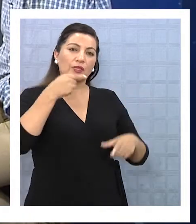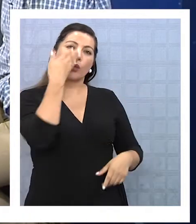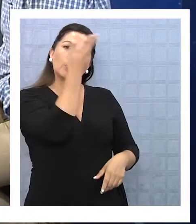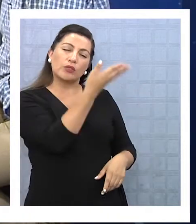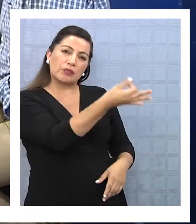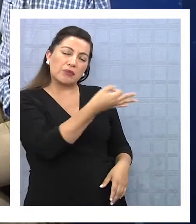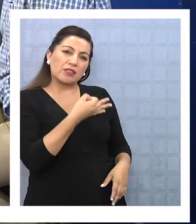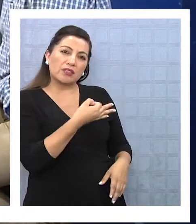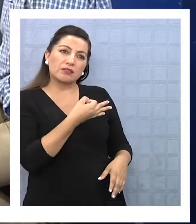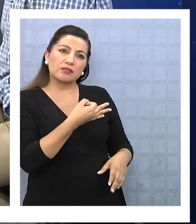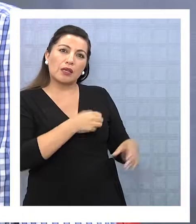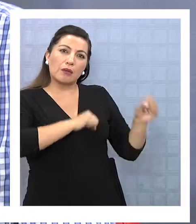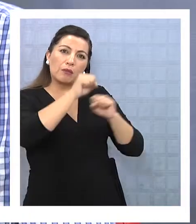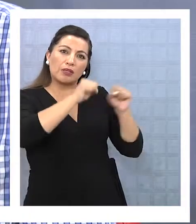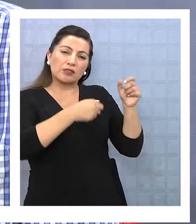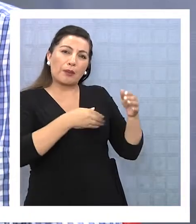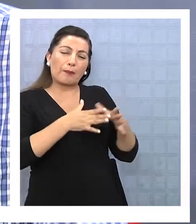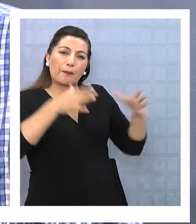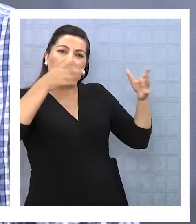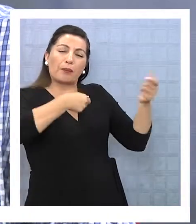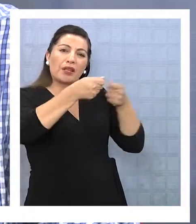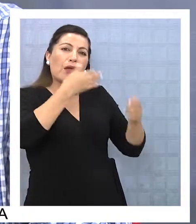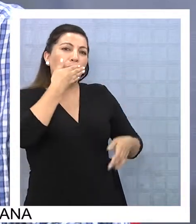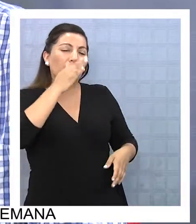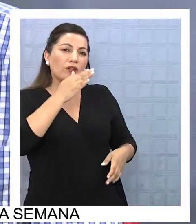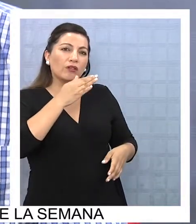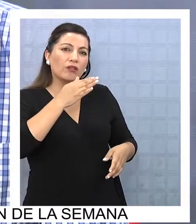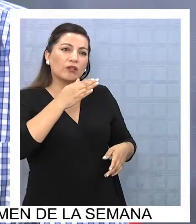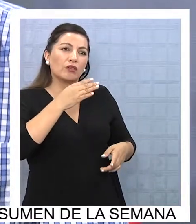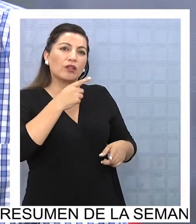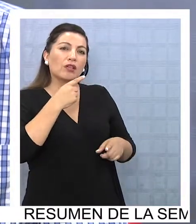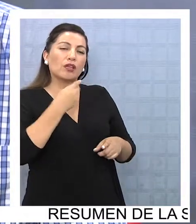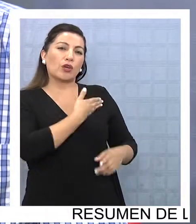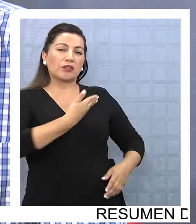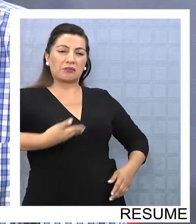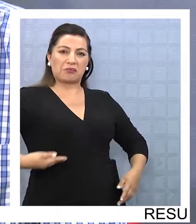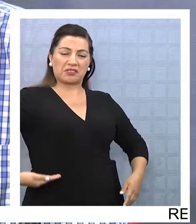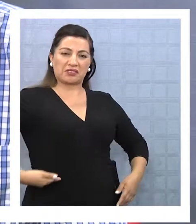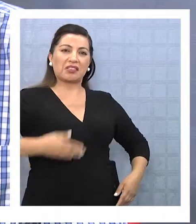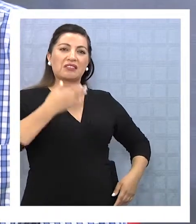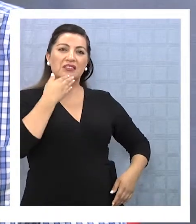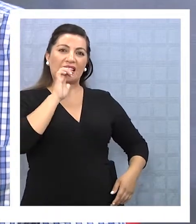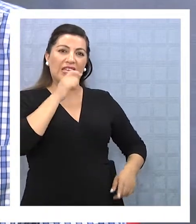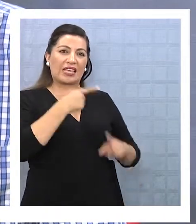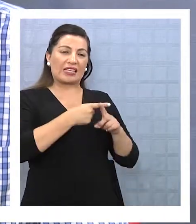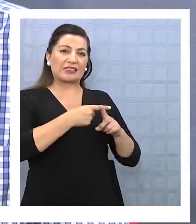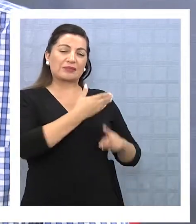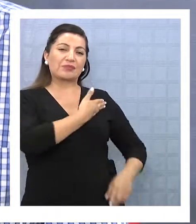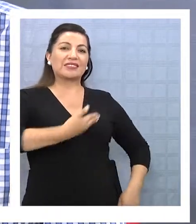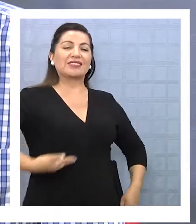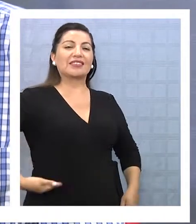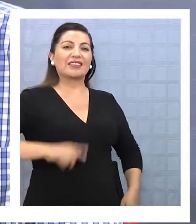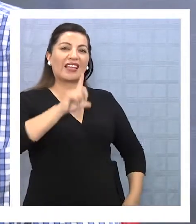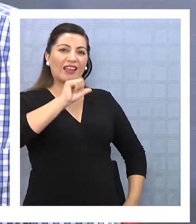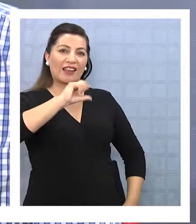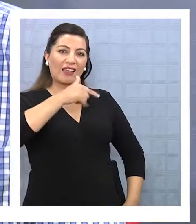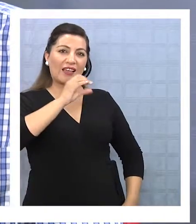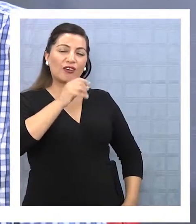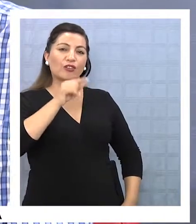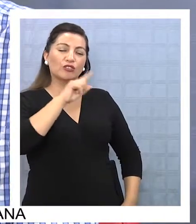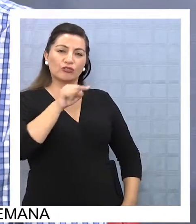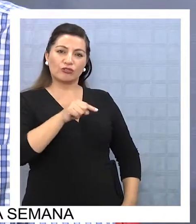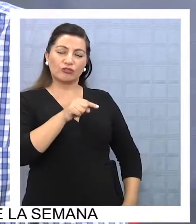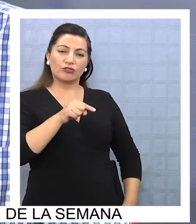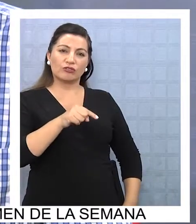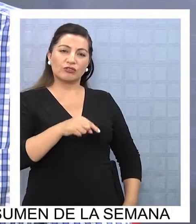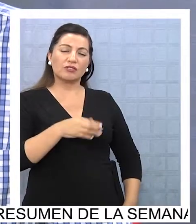Y usted dice que mientras más mercado, mejor. Ahí lo vi en una conversación con el presidente, también el expresidente Lago, a la salida de una radio, y él le